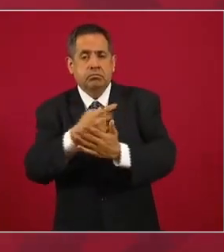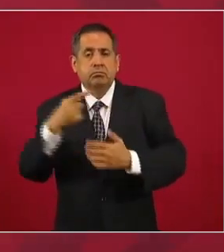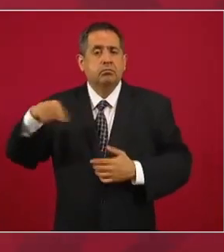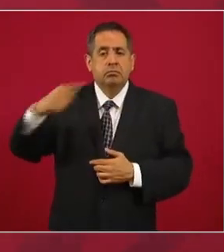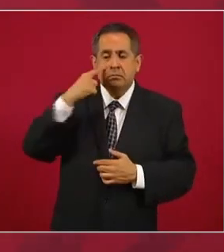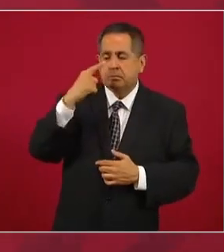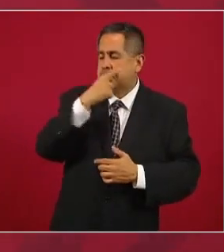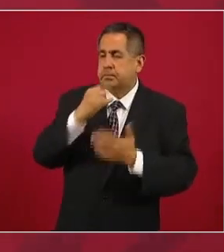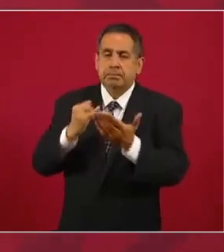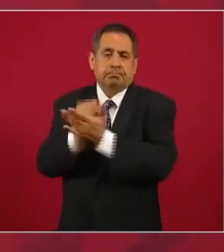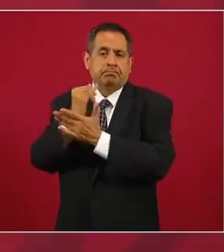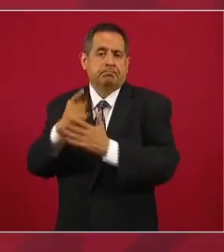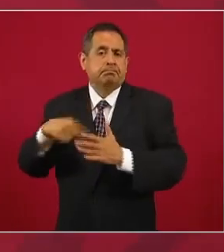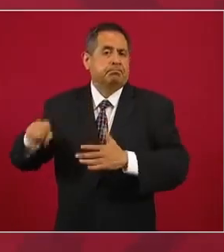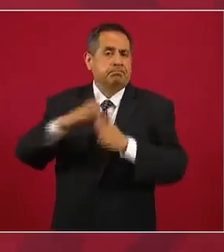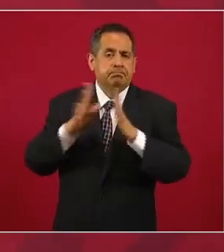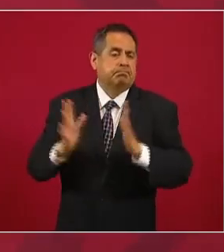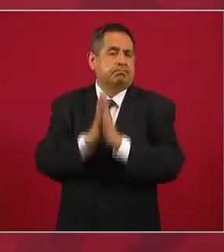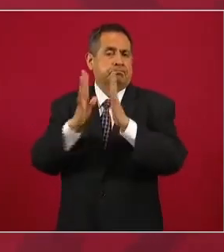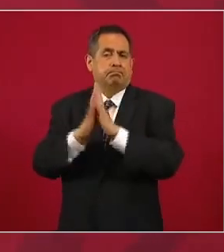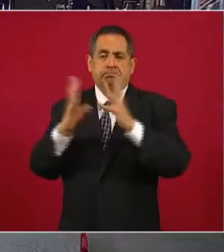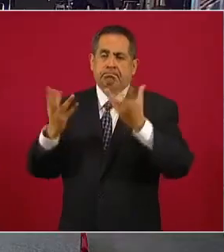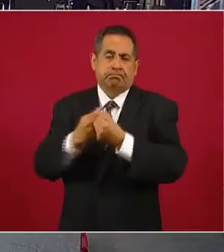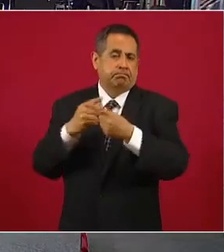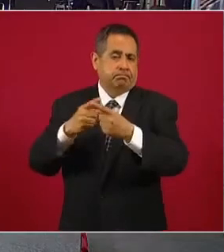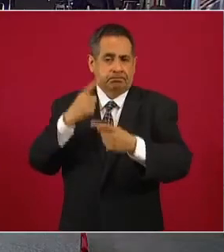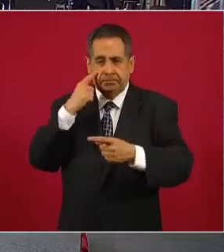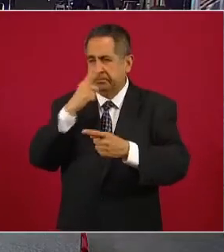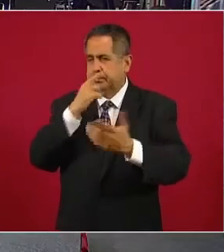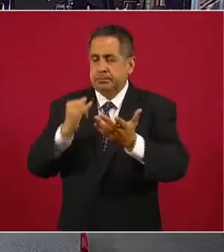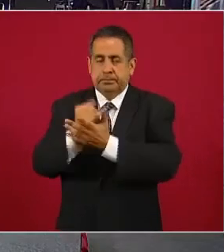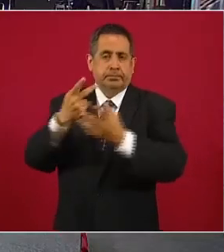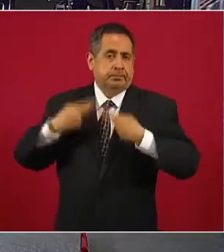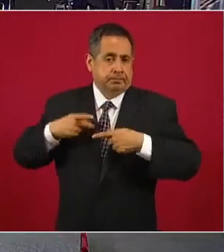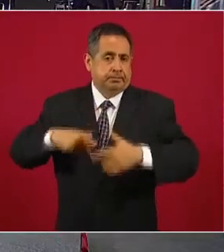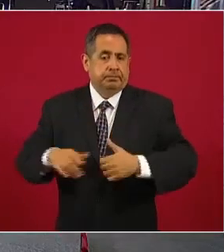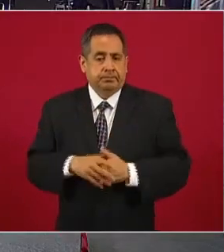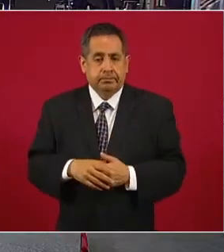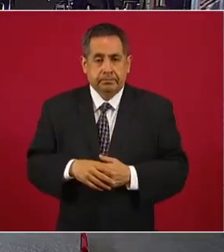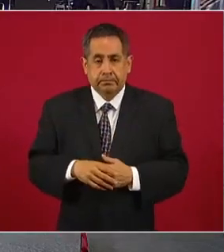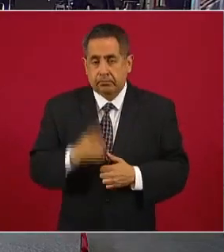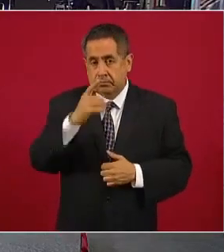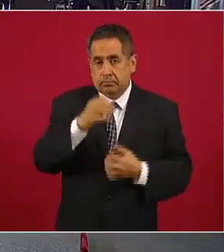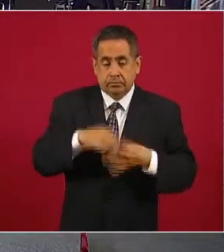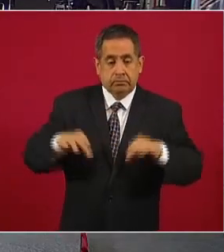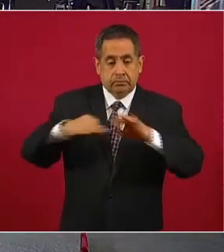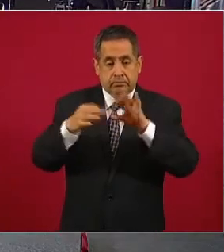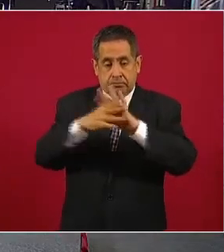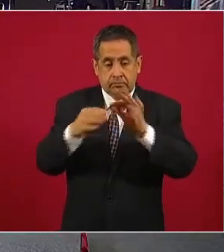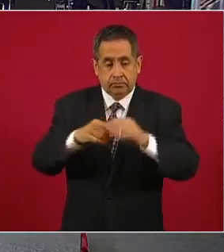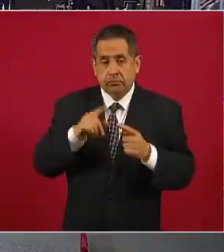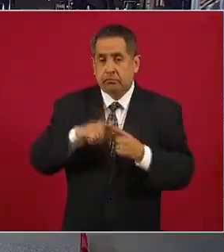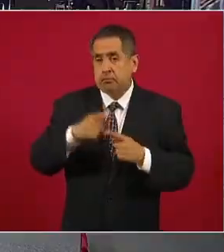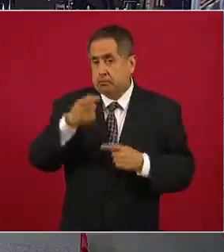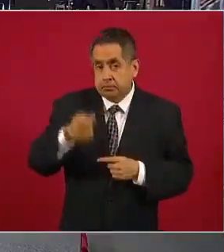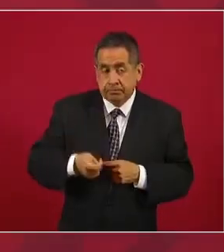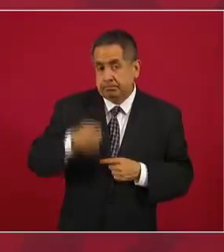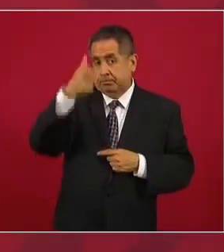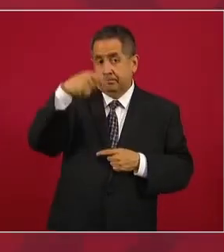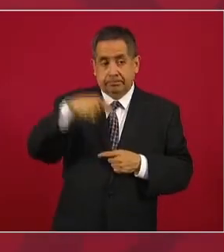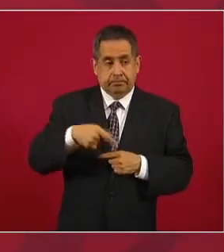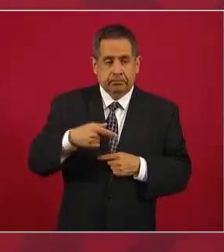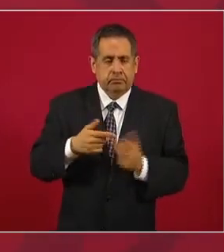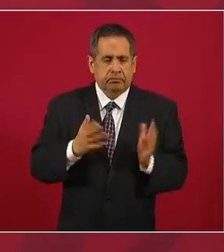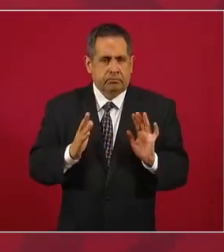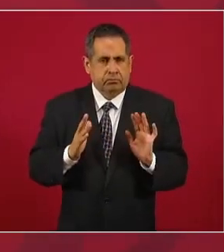democracia participativa. Es pertinente señalar que no es esta la primera ocasión